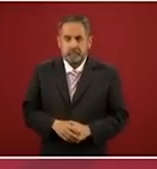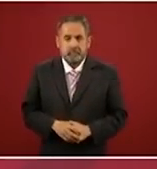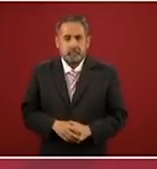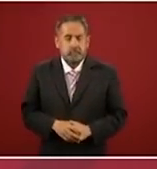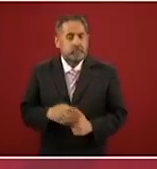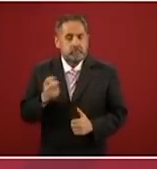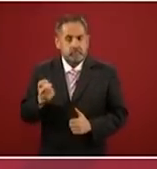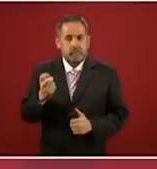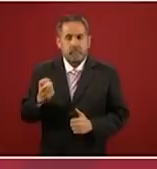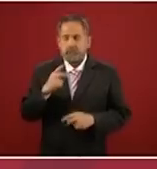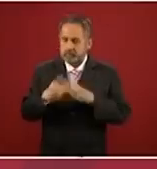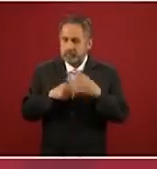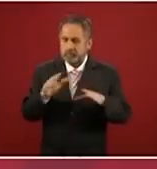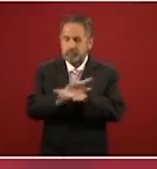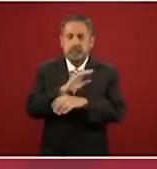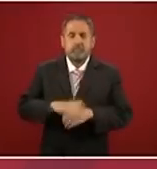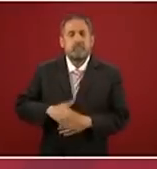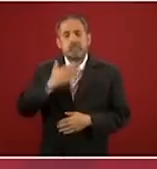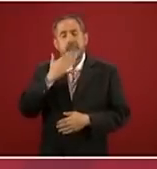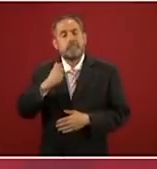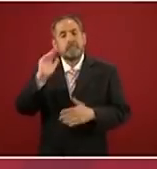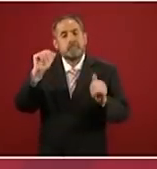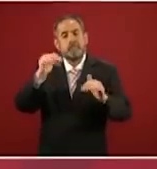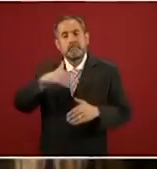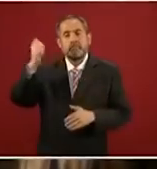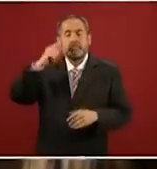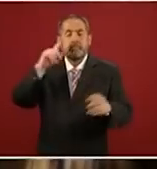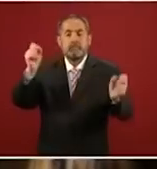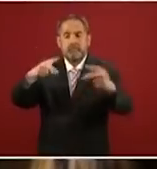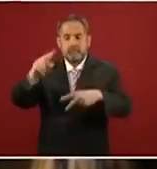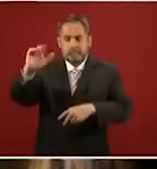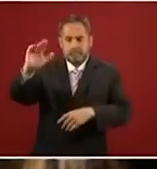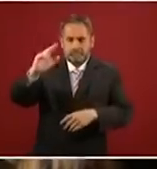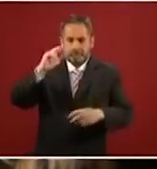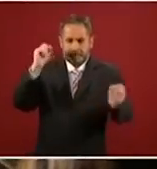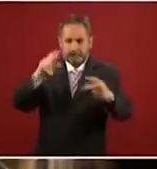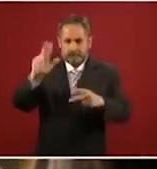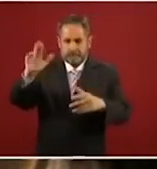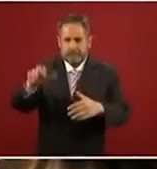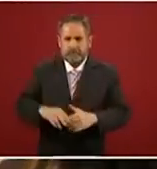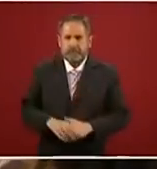y todo eso va a cambiar muy bien nos vamos y nos vemos mañana